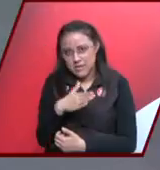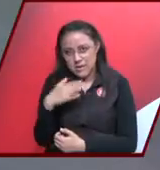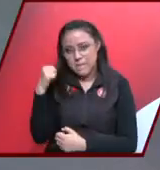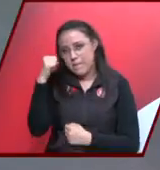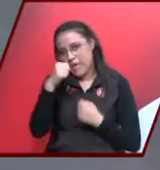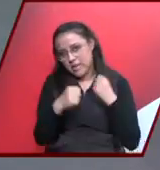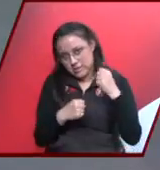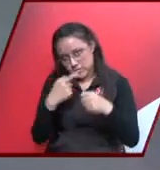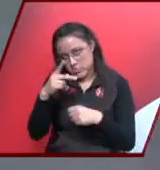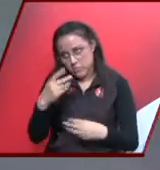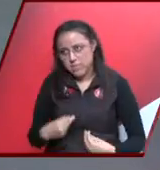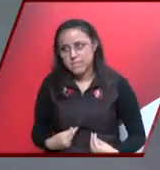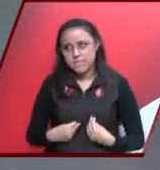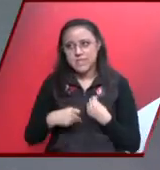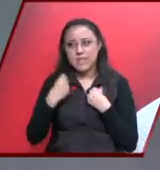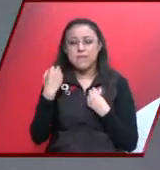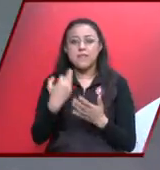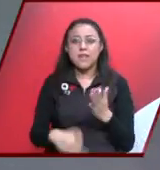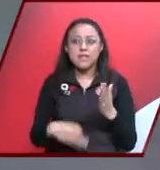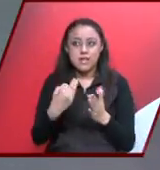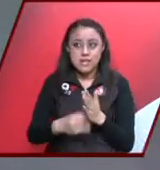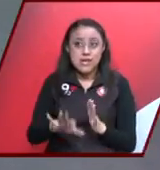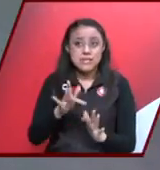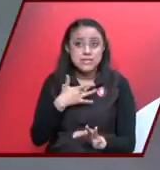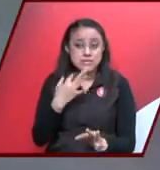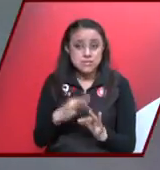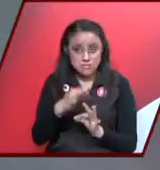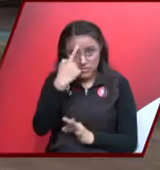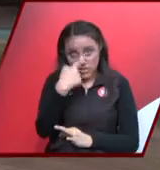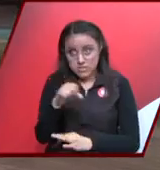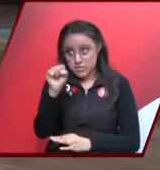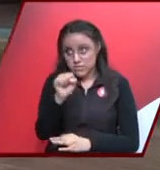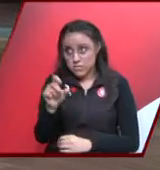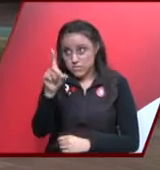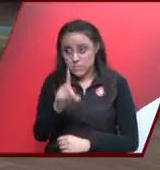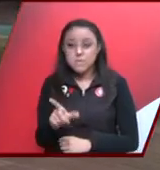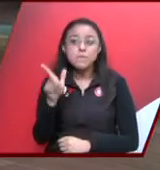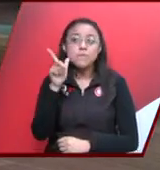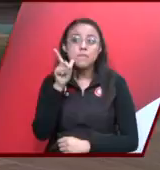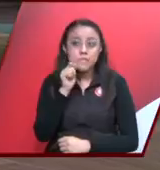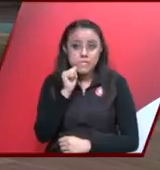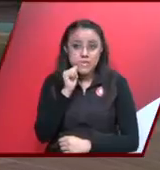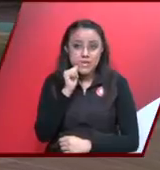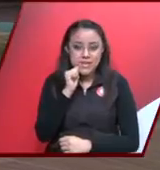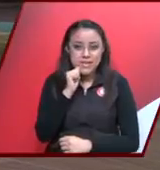más box en su vida. Sí. Ya hace falta box. ¿Ya estás listo para este fin de semana? ¿Para